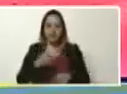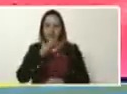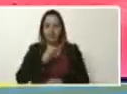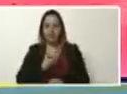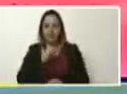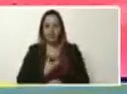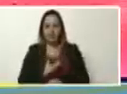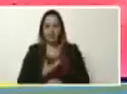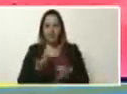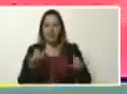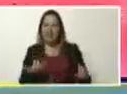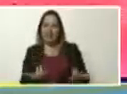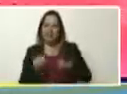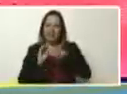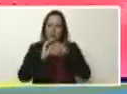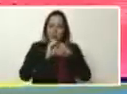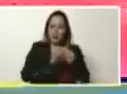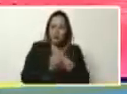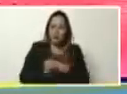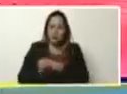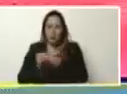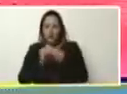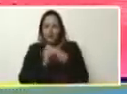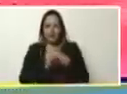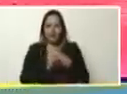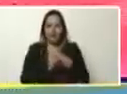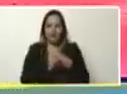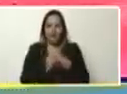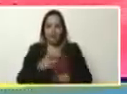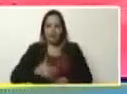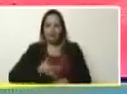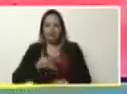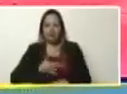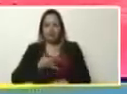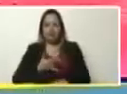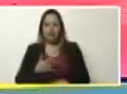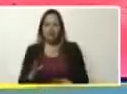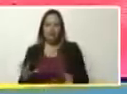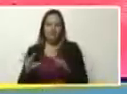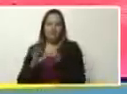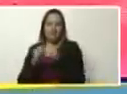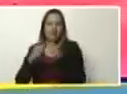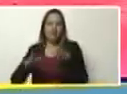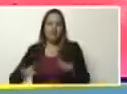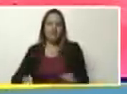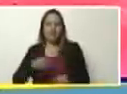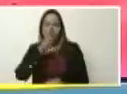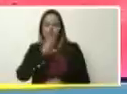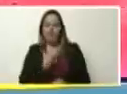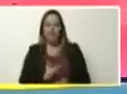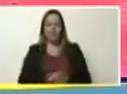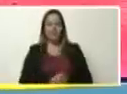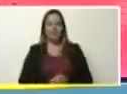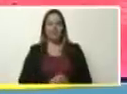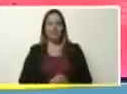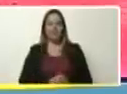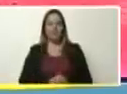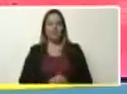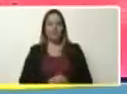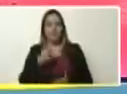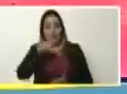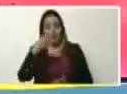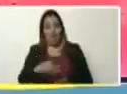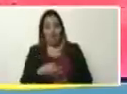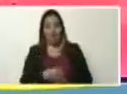Y nos vamos preparando. Y entra un espíritu de fraternidad navideña tan bonita, ¿verdad? Y